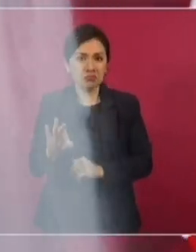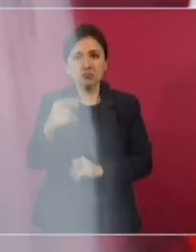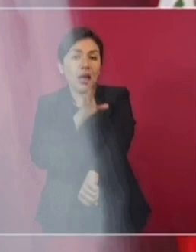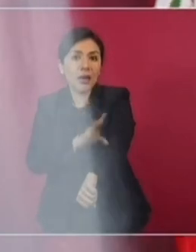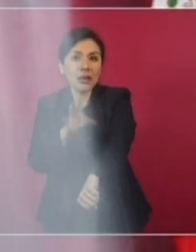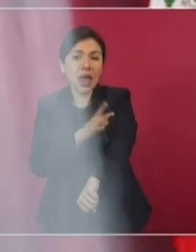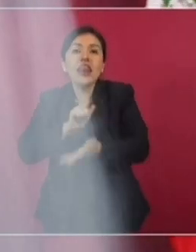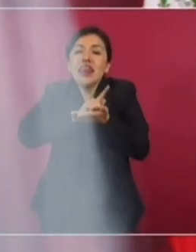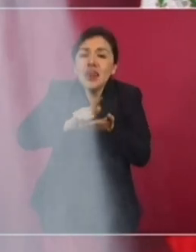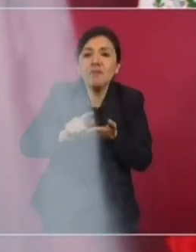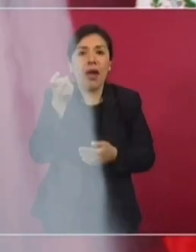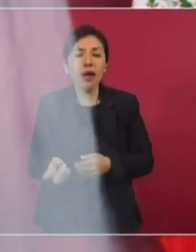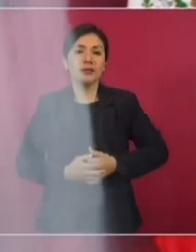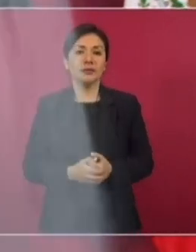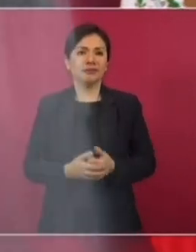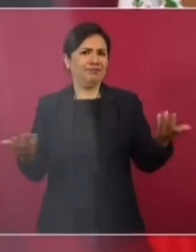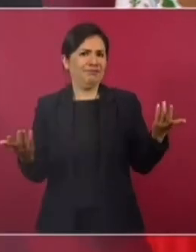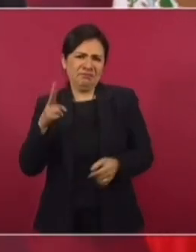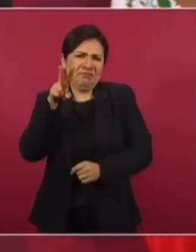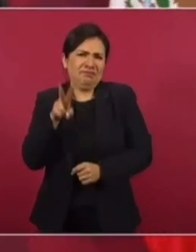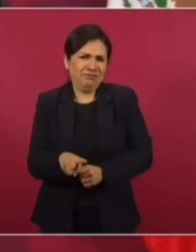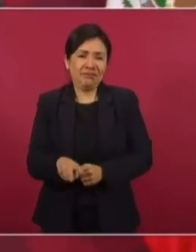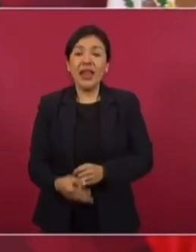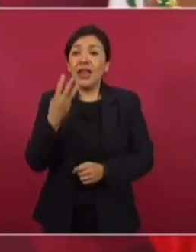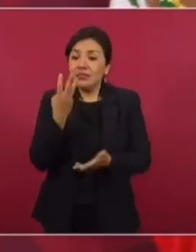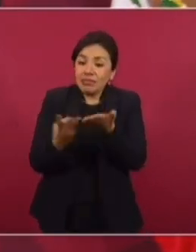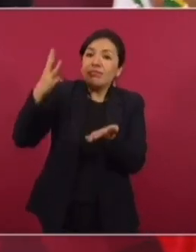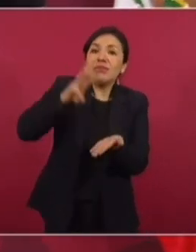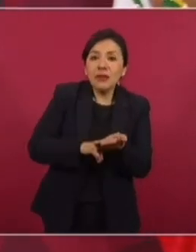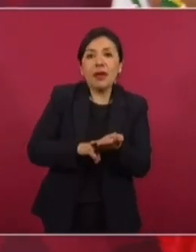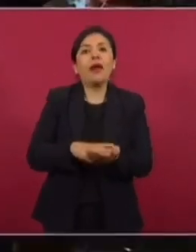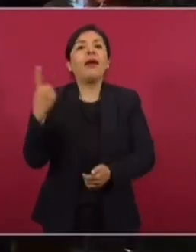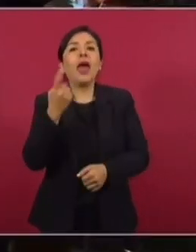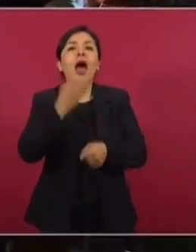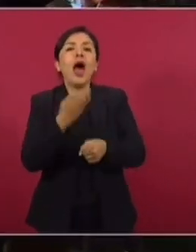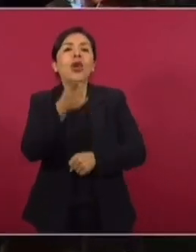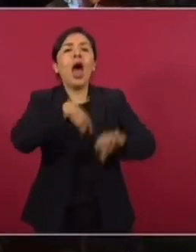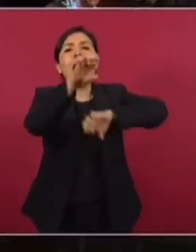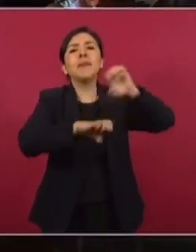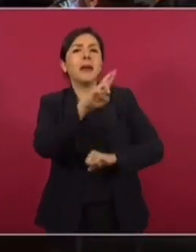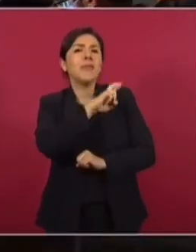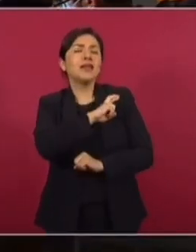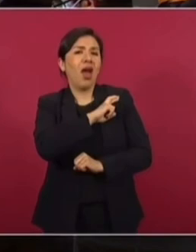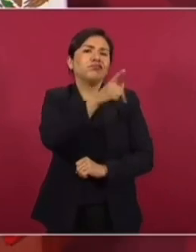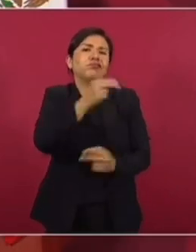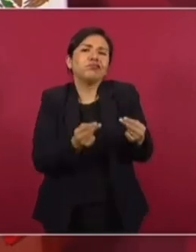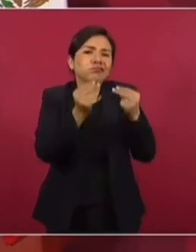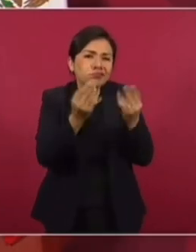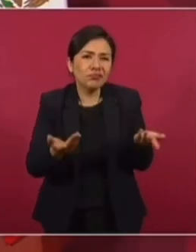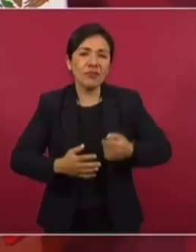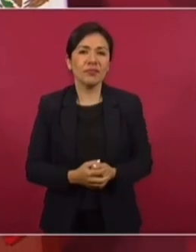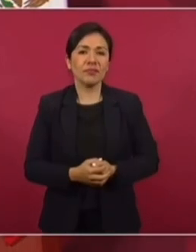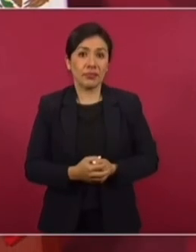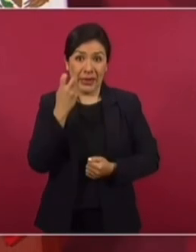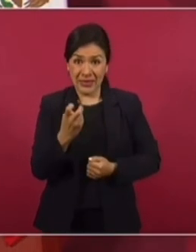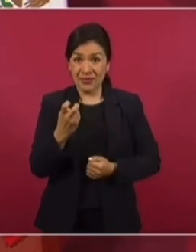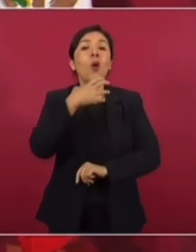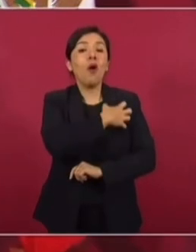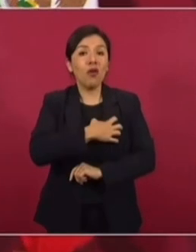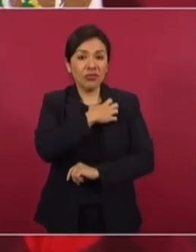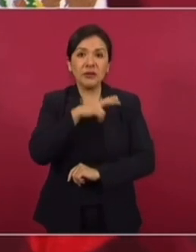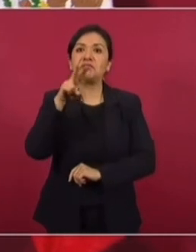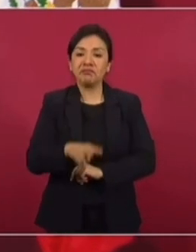de generación de energía limpia. Claro, 3 veces más que lo que producen las empresas particulares de energía limpia. Entonces avanzamos mucho,